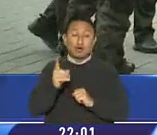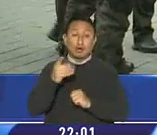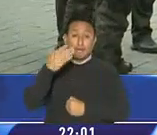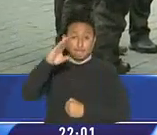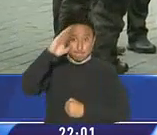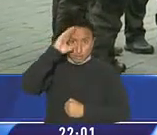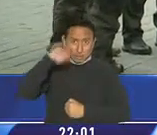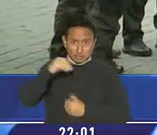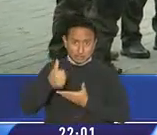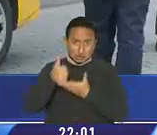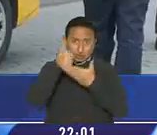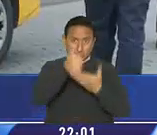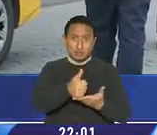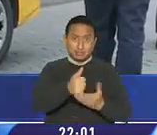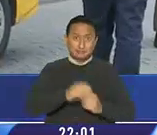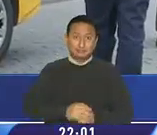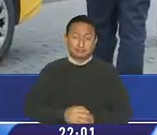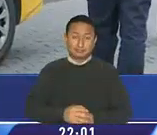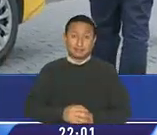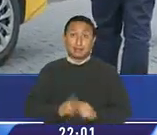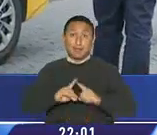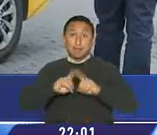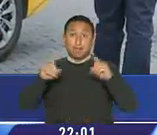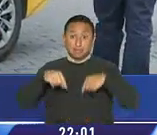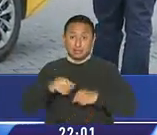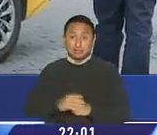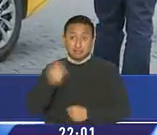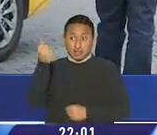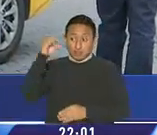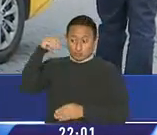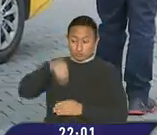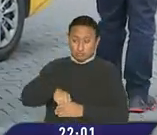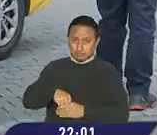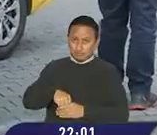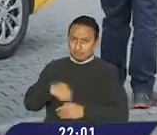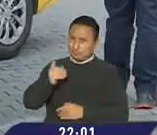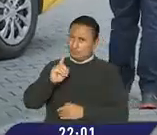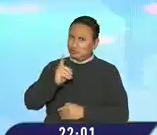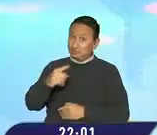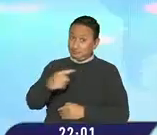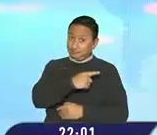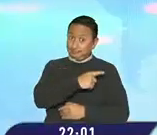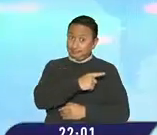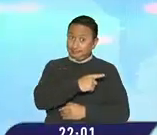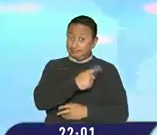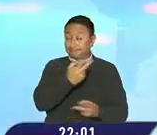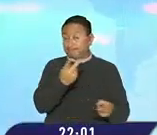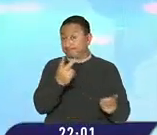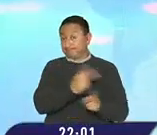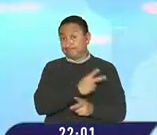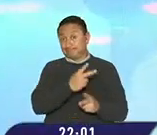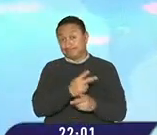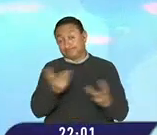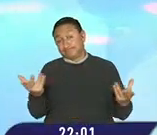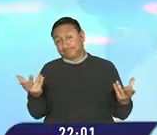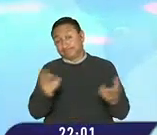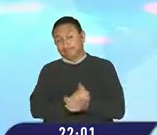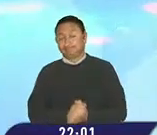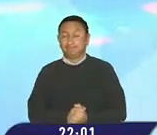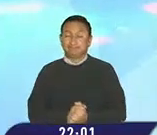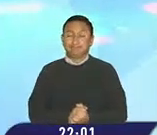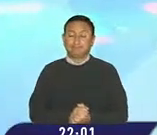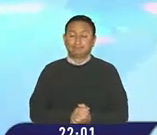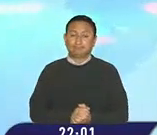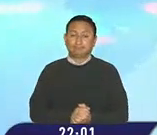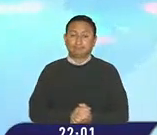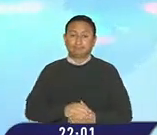el resguardo de valores, pero no llevar altas sumas de dinero en efectivo porque, más temprano que tarde, usted puede ser